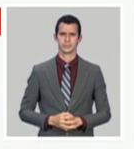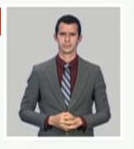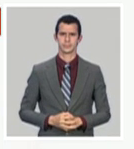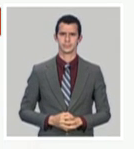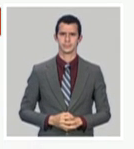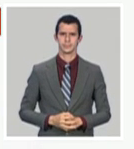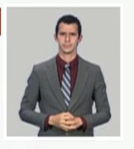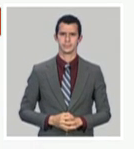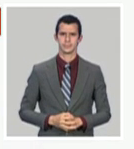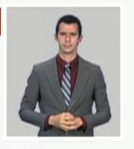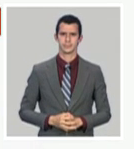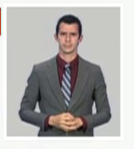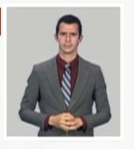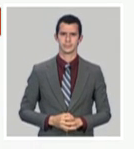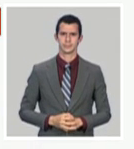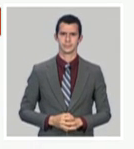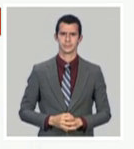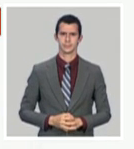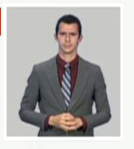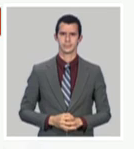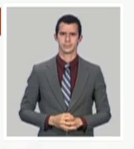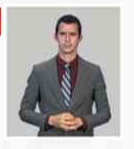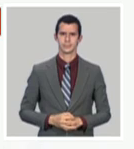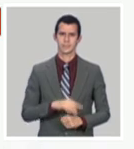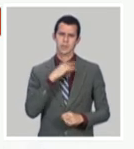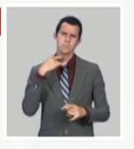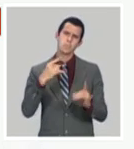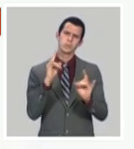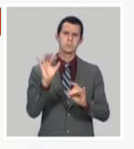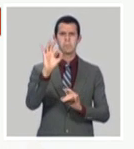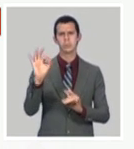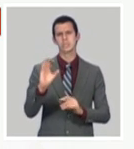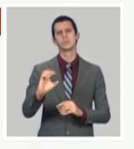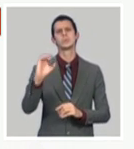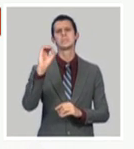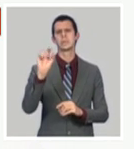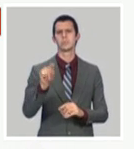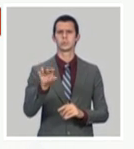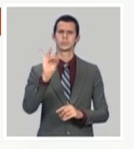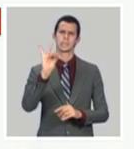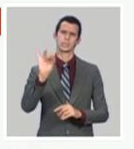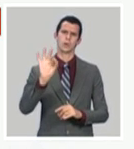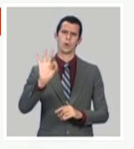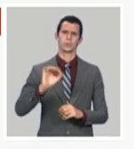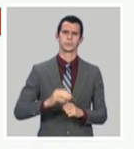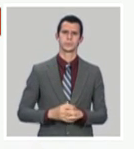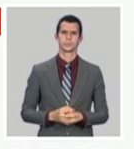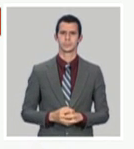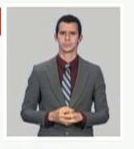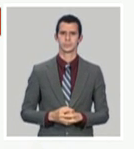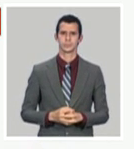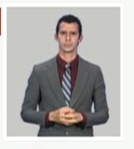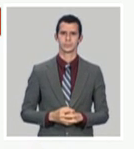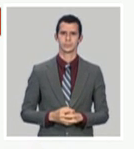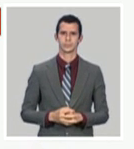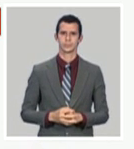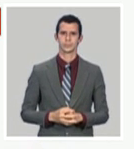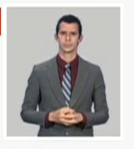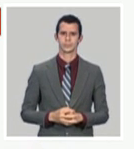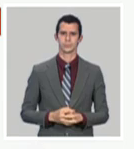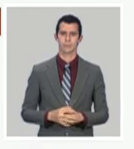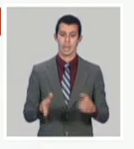La tasa de mortalidad en ese entonces fue de 0,78. Los PCR por 100.000 habitantes